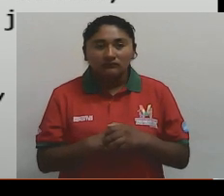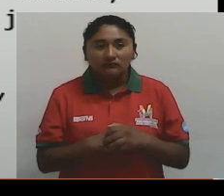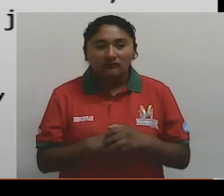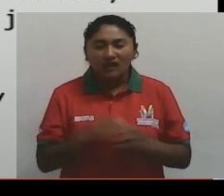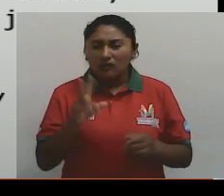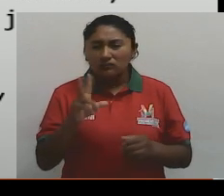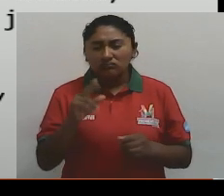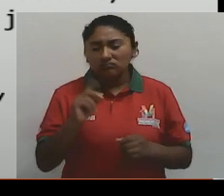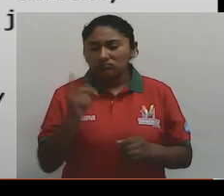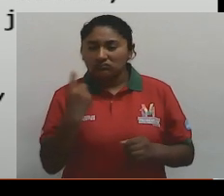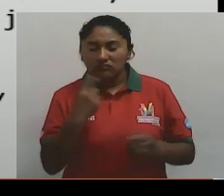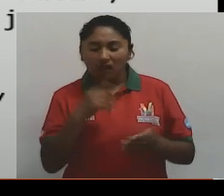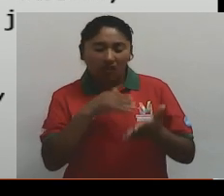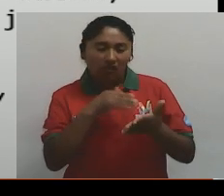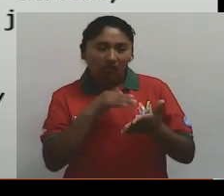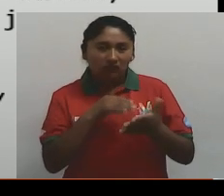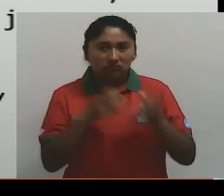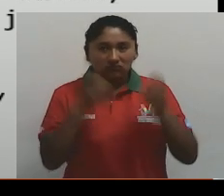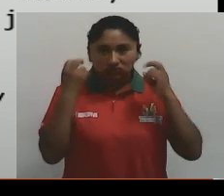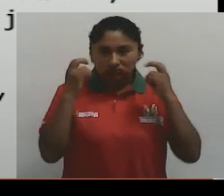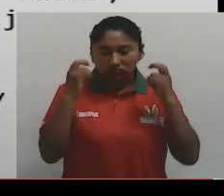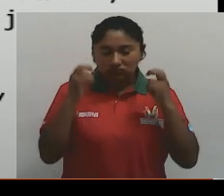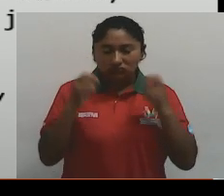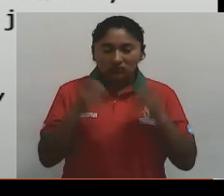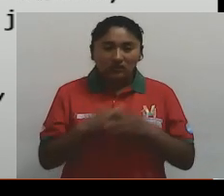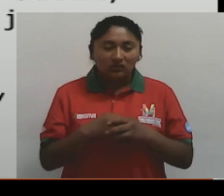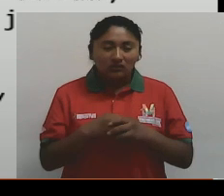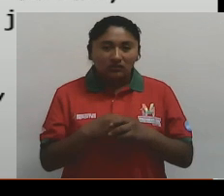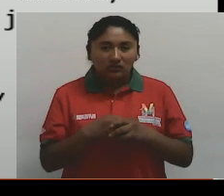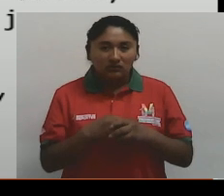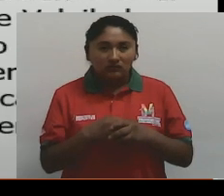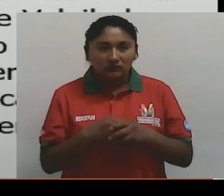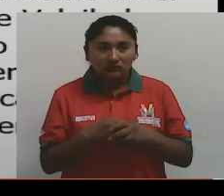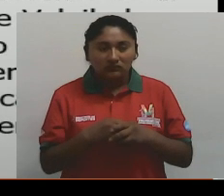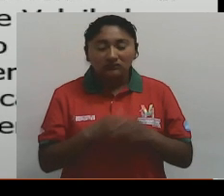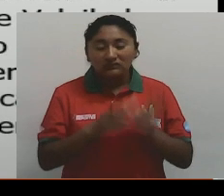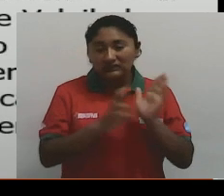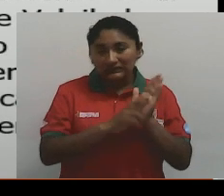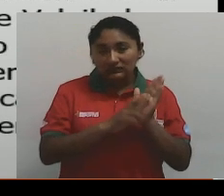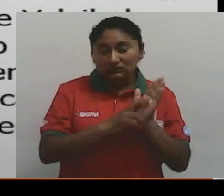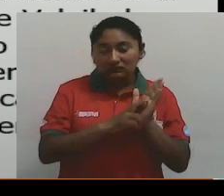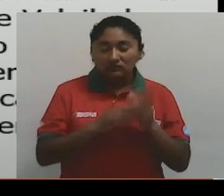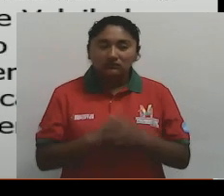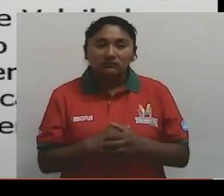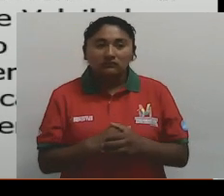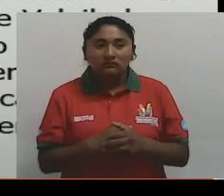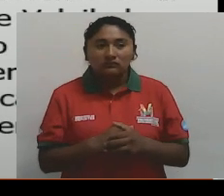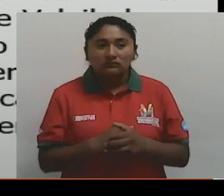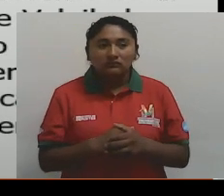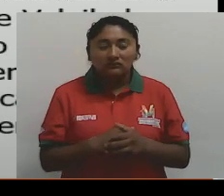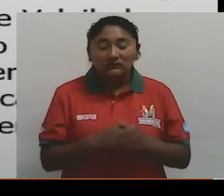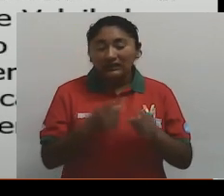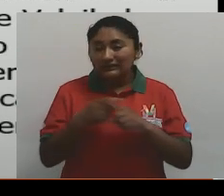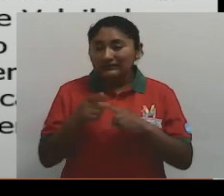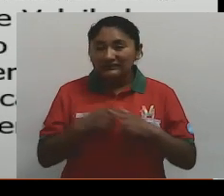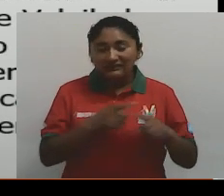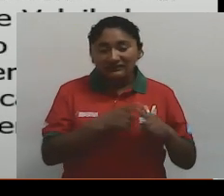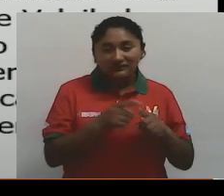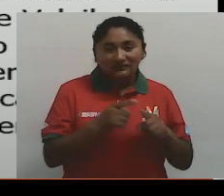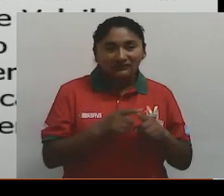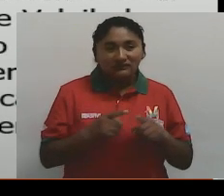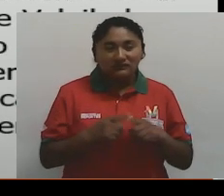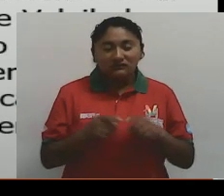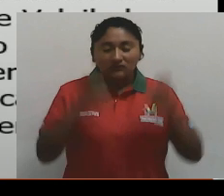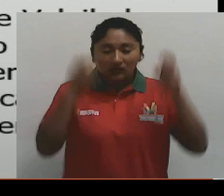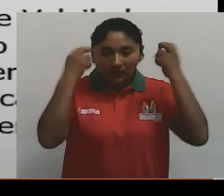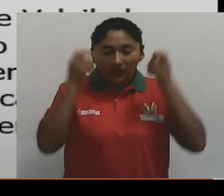de los aspectos anteriores mencionados lo que llevará al árbitro a aplicar correctamente el reglamento. Existen varios valores que son fundamentales para